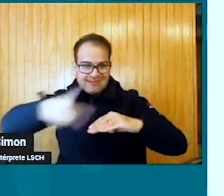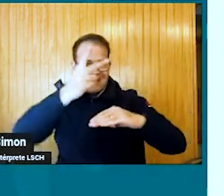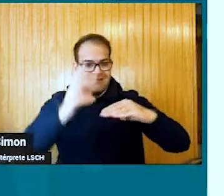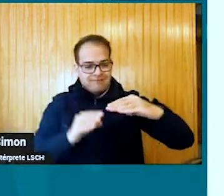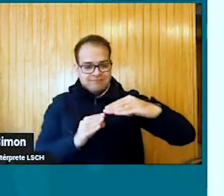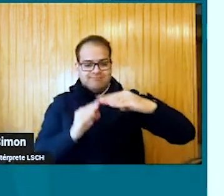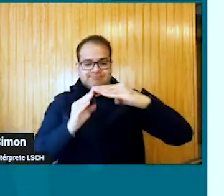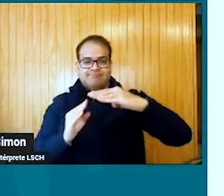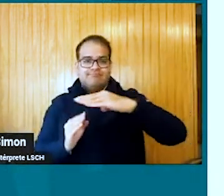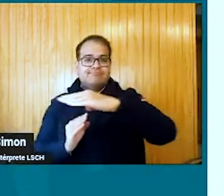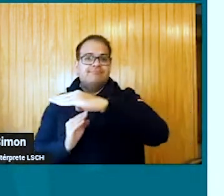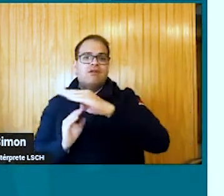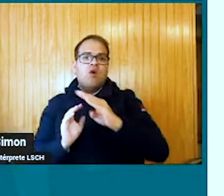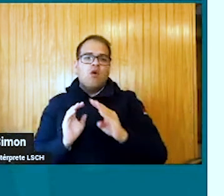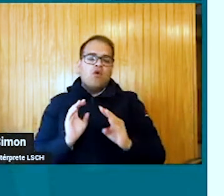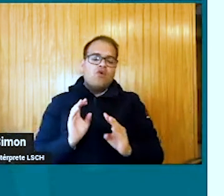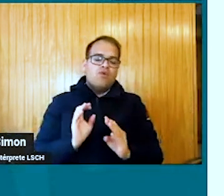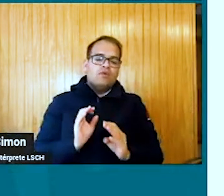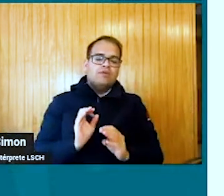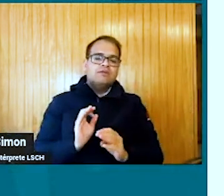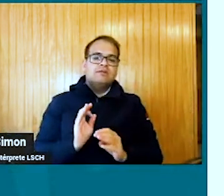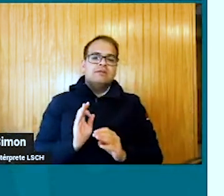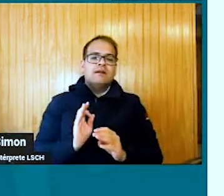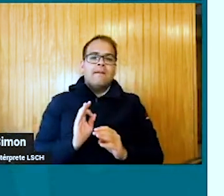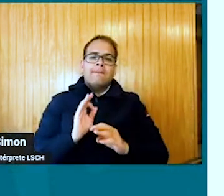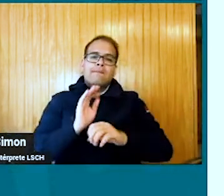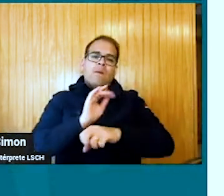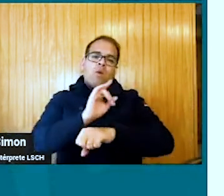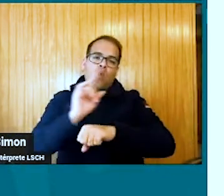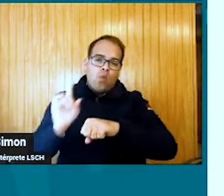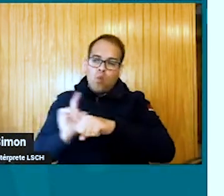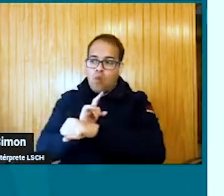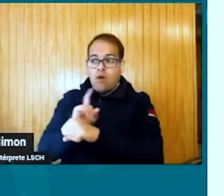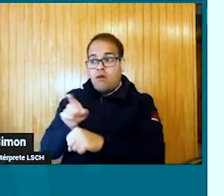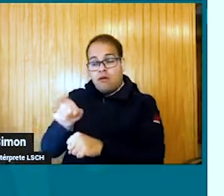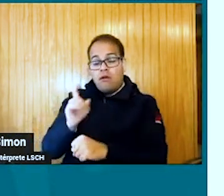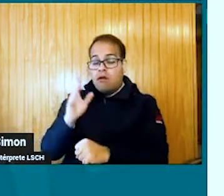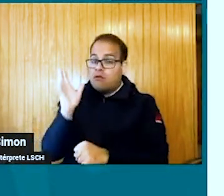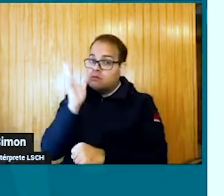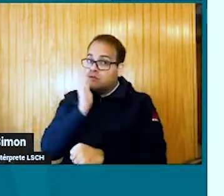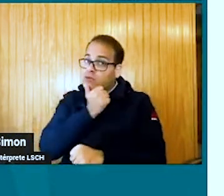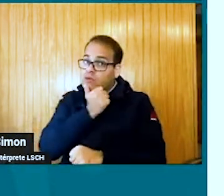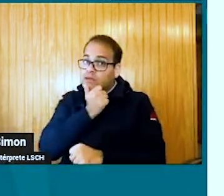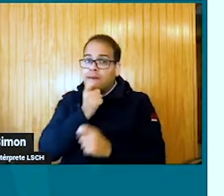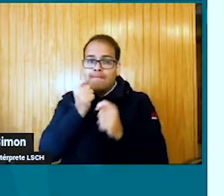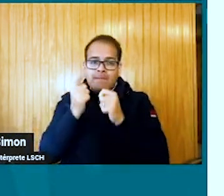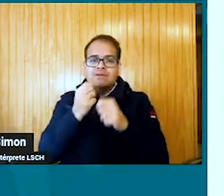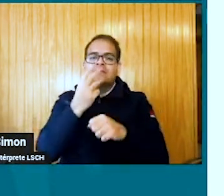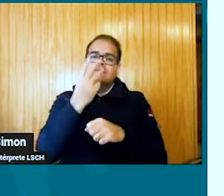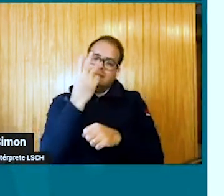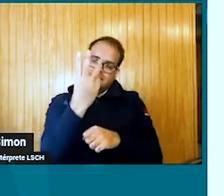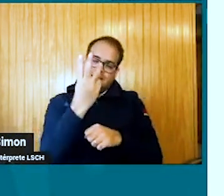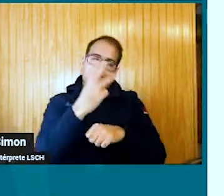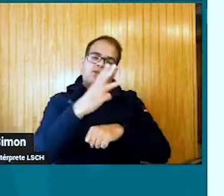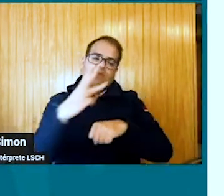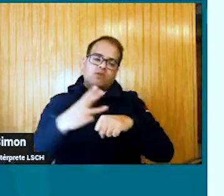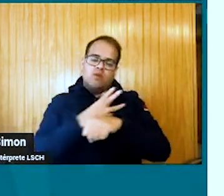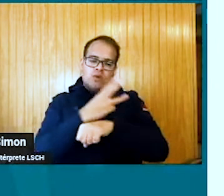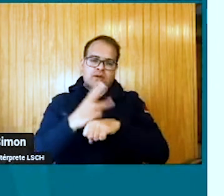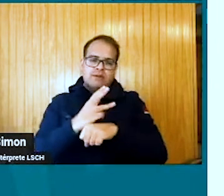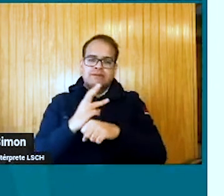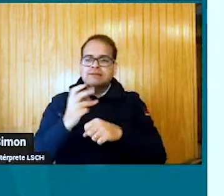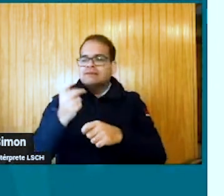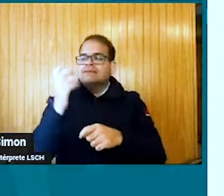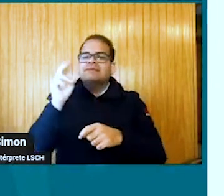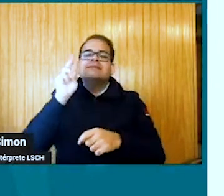máquina. O sea, 1 hora sin máquina es lo mismo que 3 sin máquina. Si las noches fueran eternas,